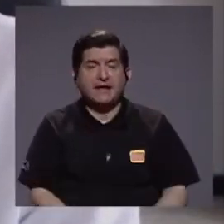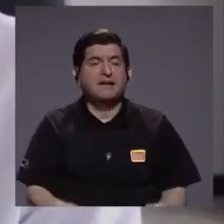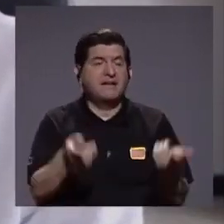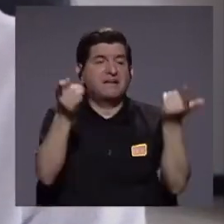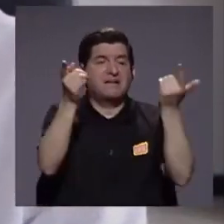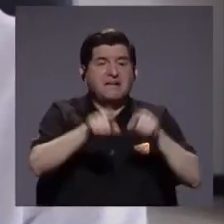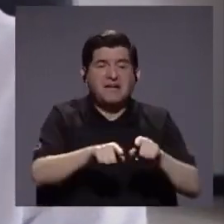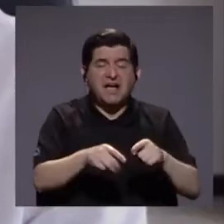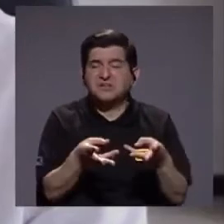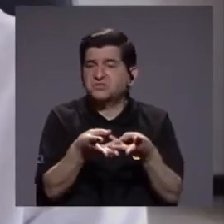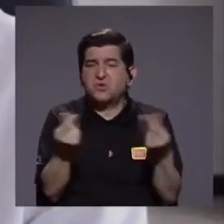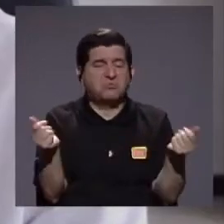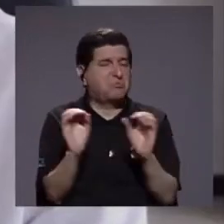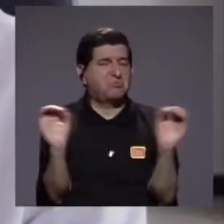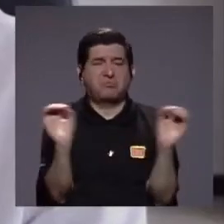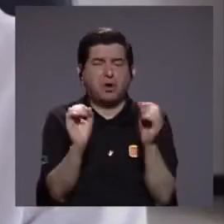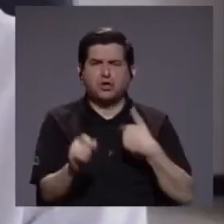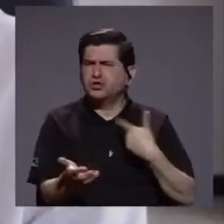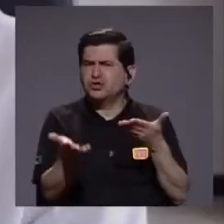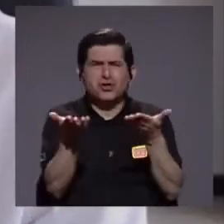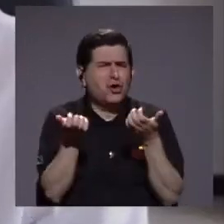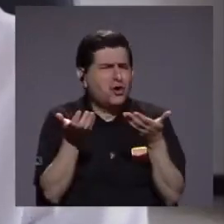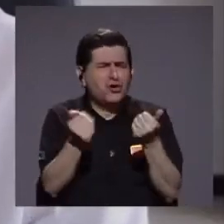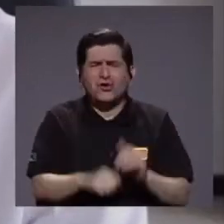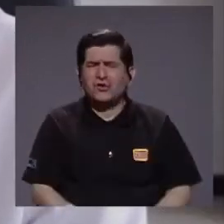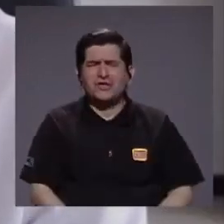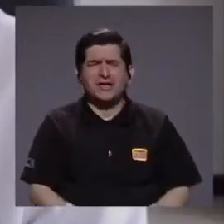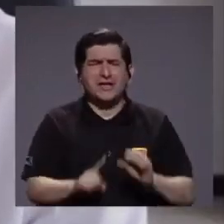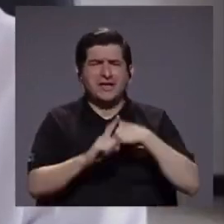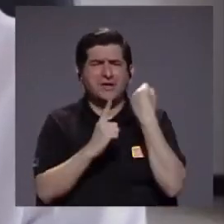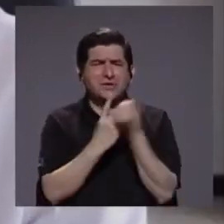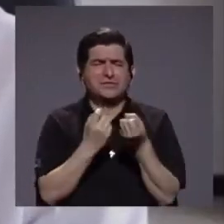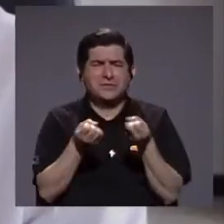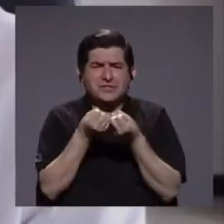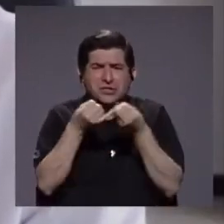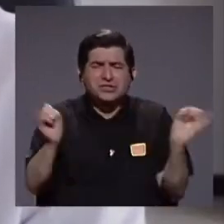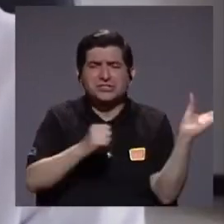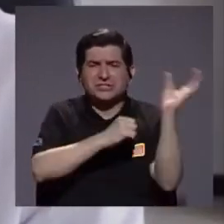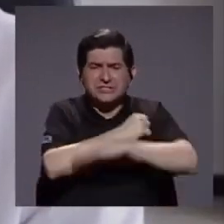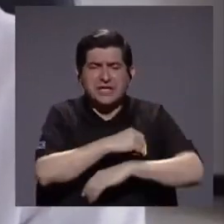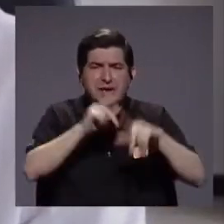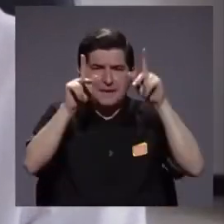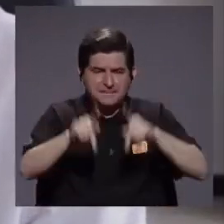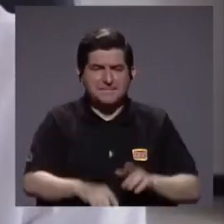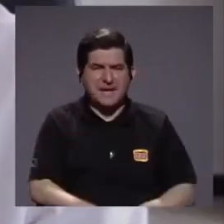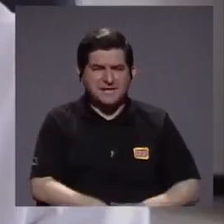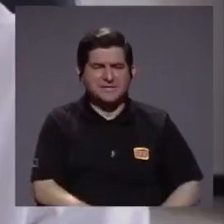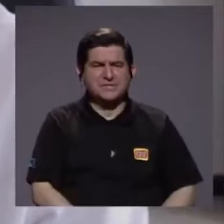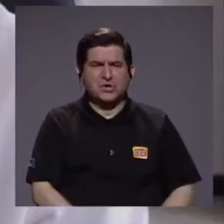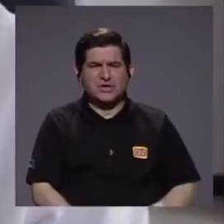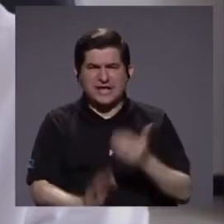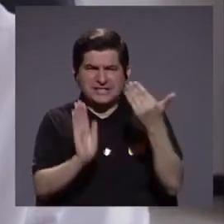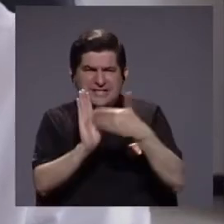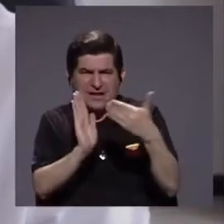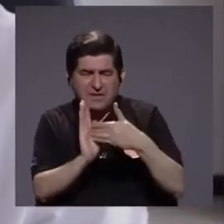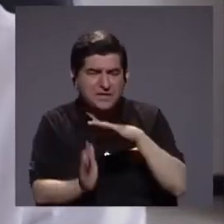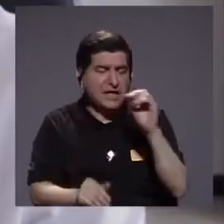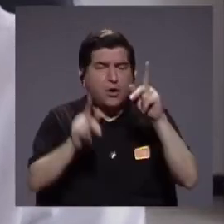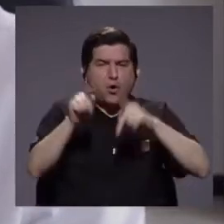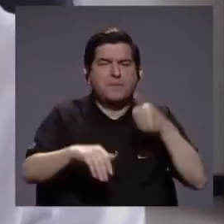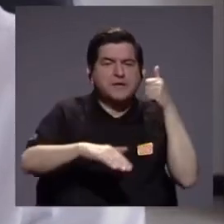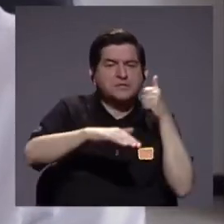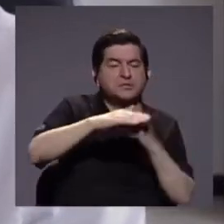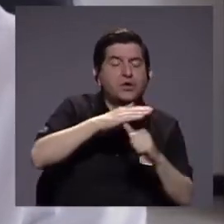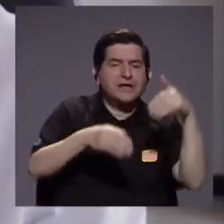casos sin resolver. Yo no quiero que haya impunidad ni para las personas acosadoras ni para aquellas que las encubren